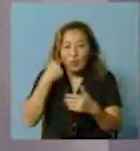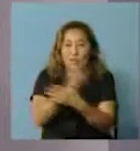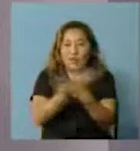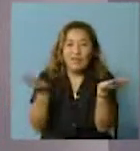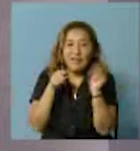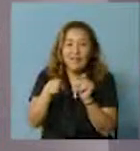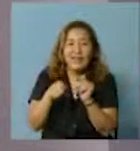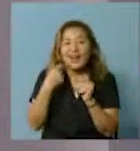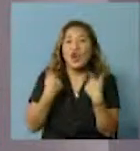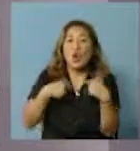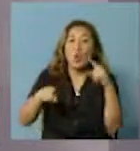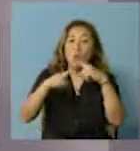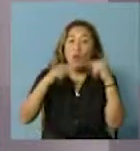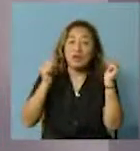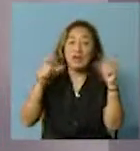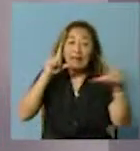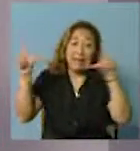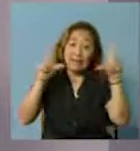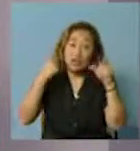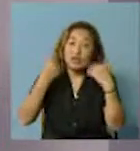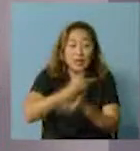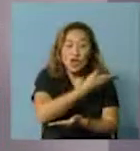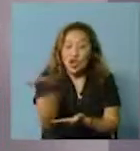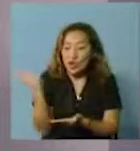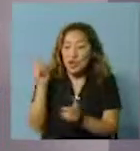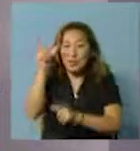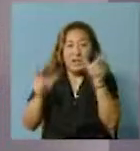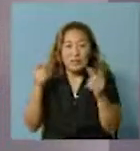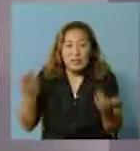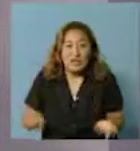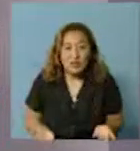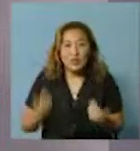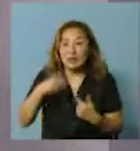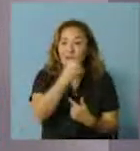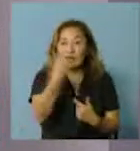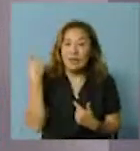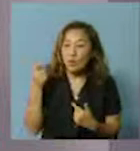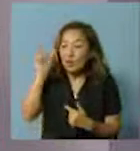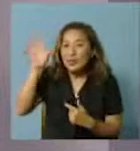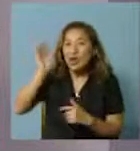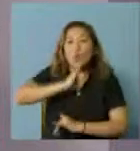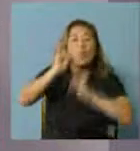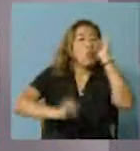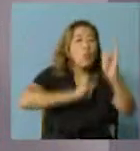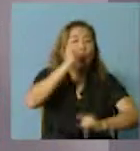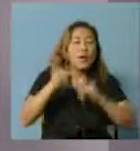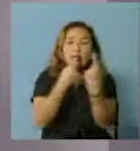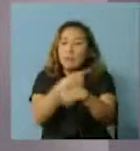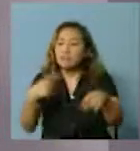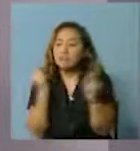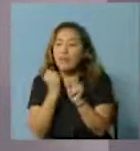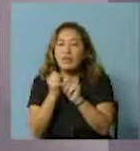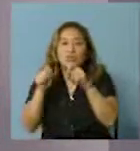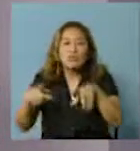disposición tanto de los medios de prensa como de la sociedad para que cada uno de estos actores cuenten cuál es su rol que